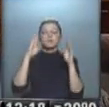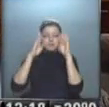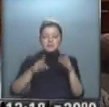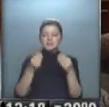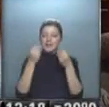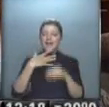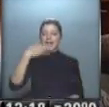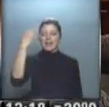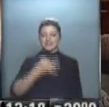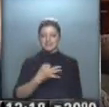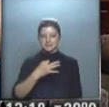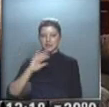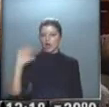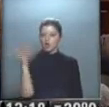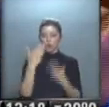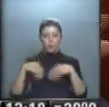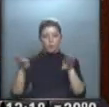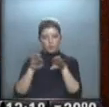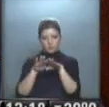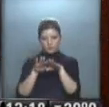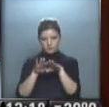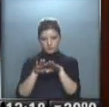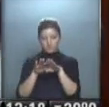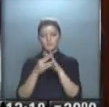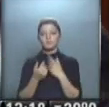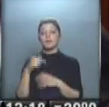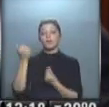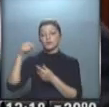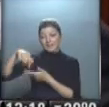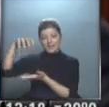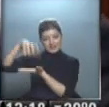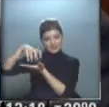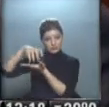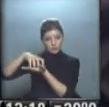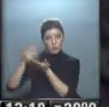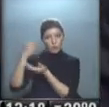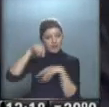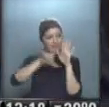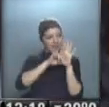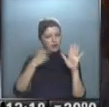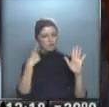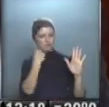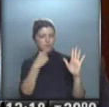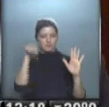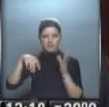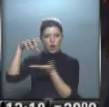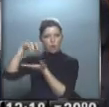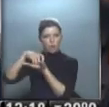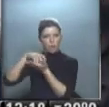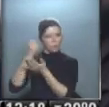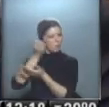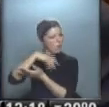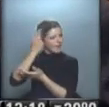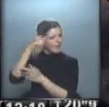armonía del conjunto de los actores. El grupo que viene a cuestionar la ley no es cualquier grupo económico de la